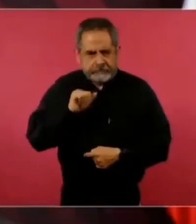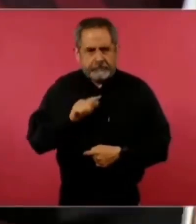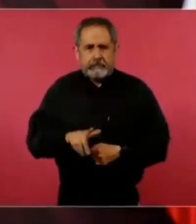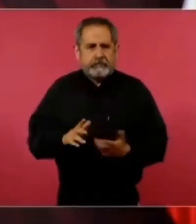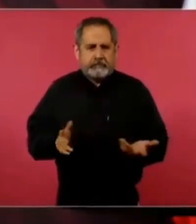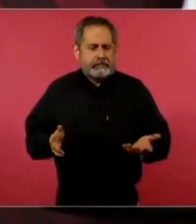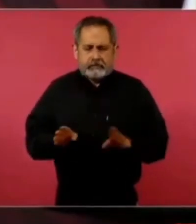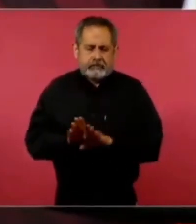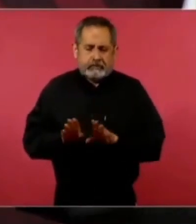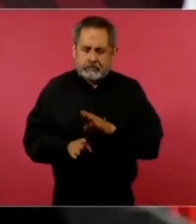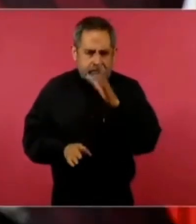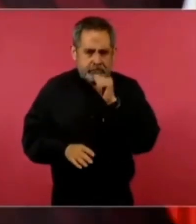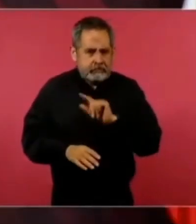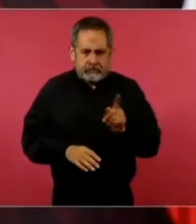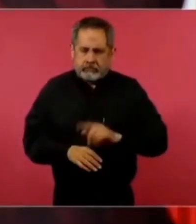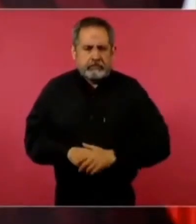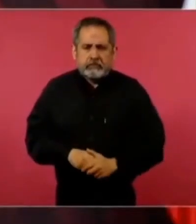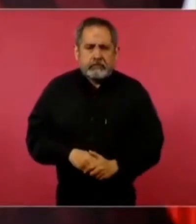¿Cómo?